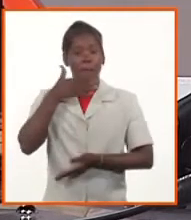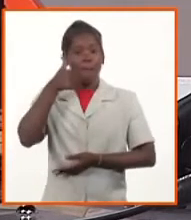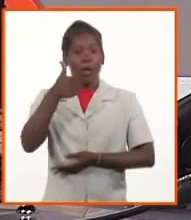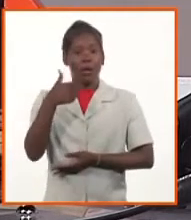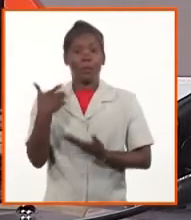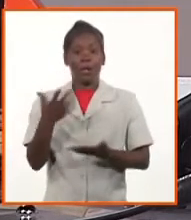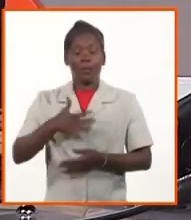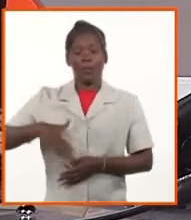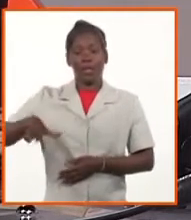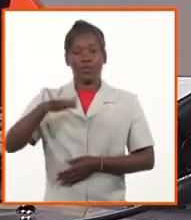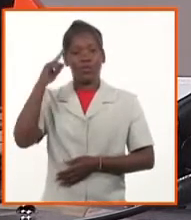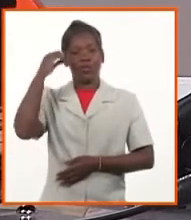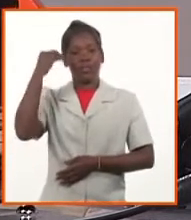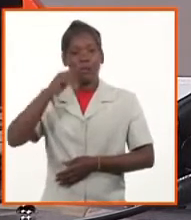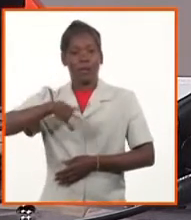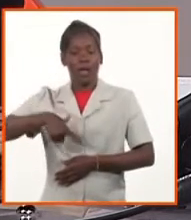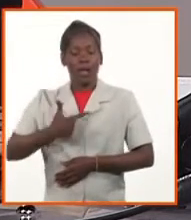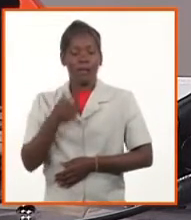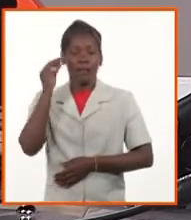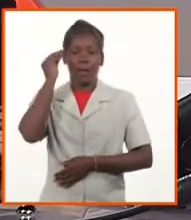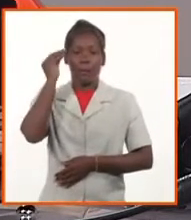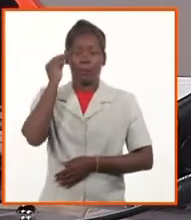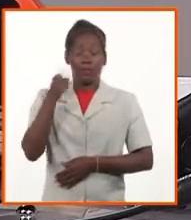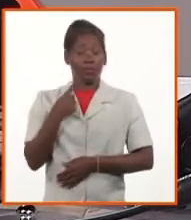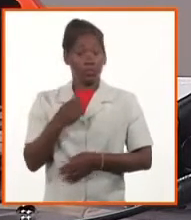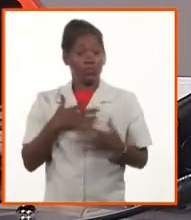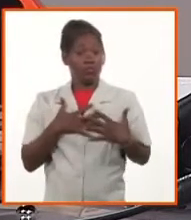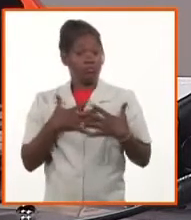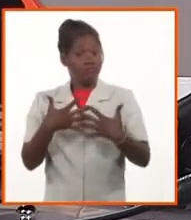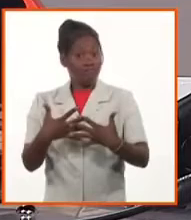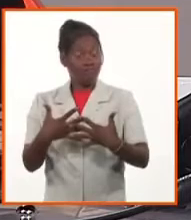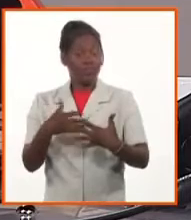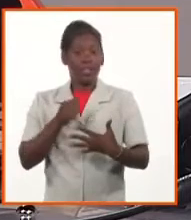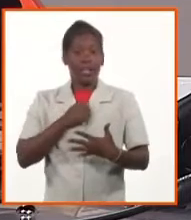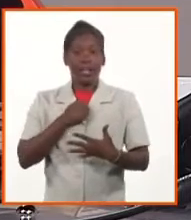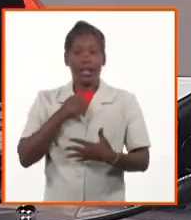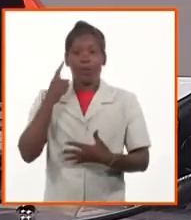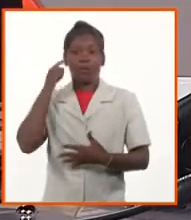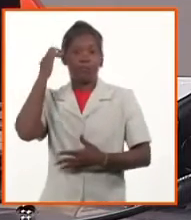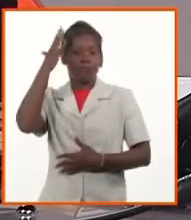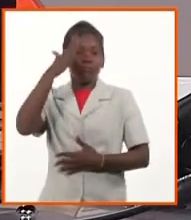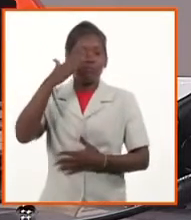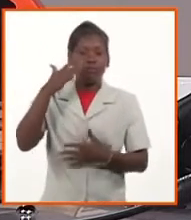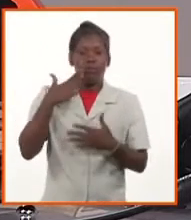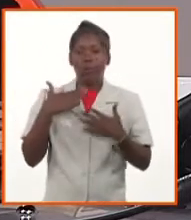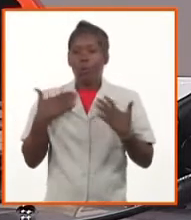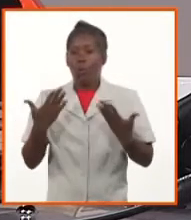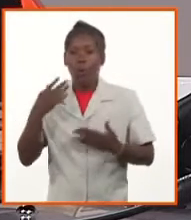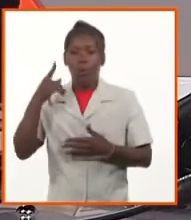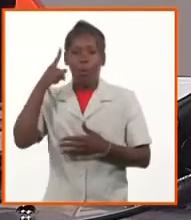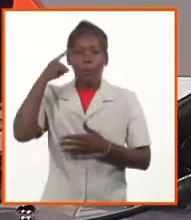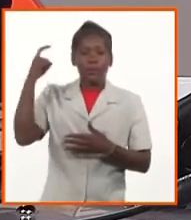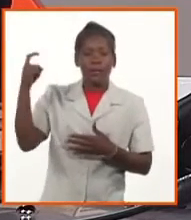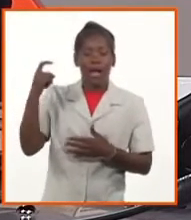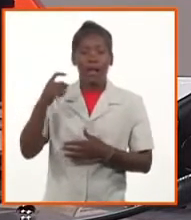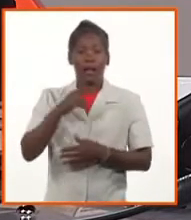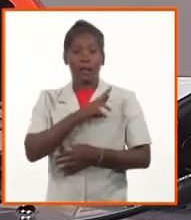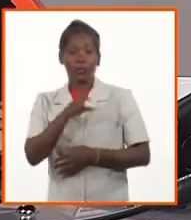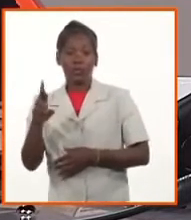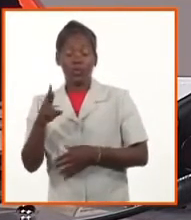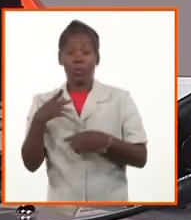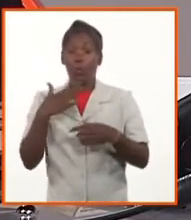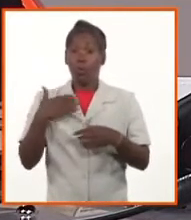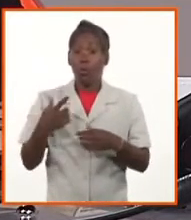los cubanos de hoy. Si queremos inspirarnos, si queremos tener ideas de la revolución que necesitamos y de la que tenemos, por la que tenemos que seguir